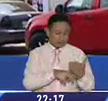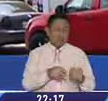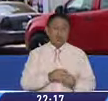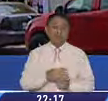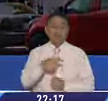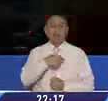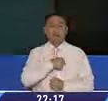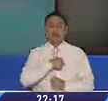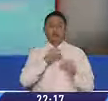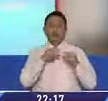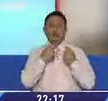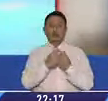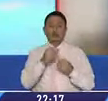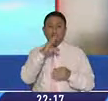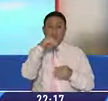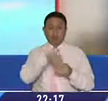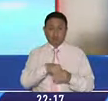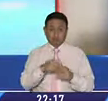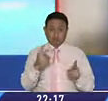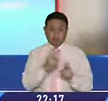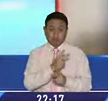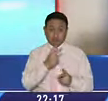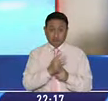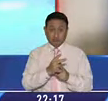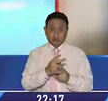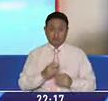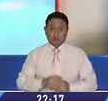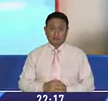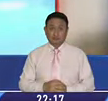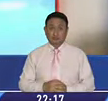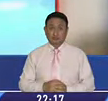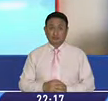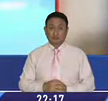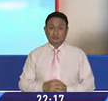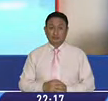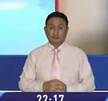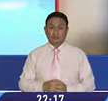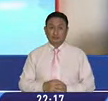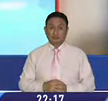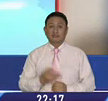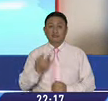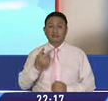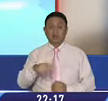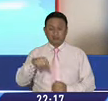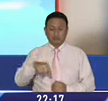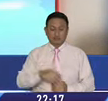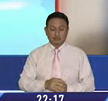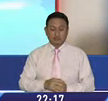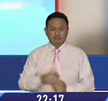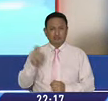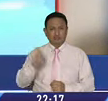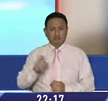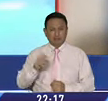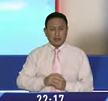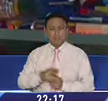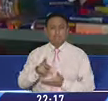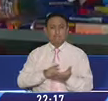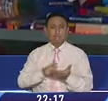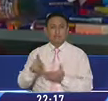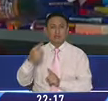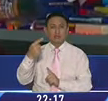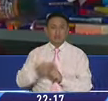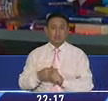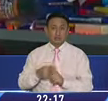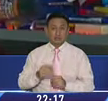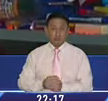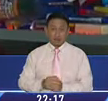como integrantes de una peligrosa organización. Y al mismo tiempo les exigían la entrega de una cuota y